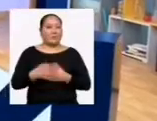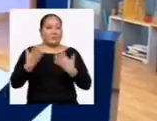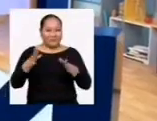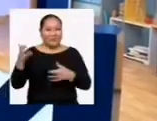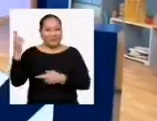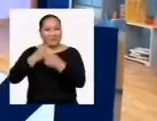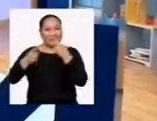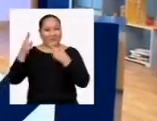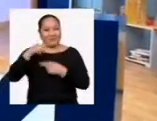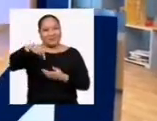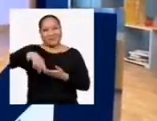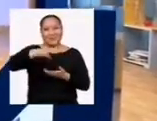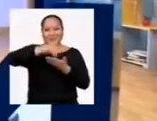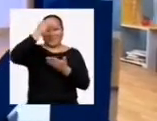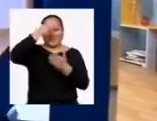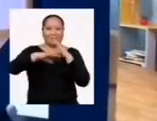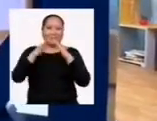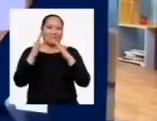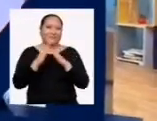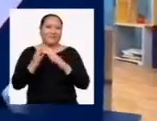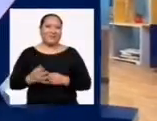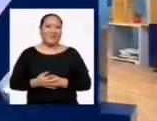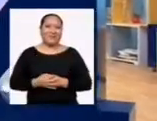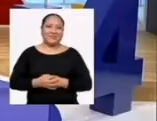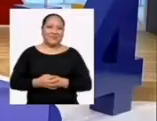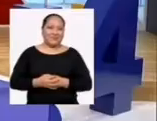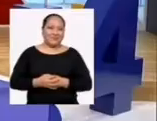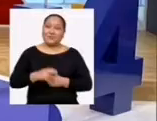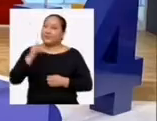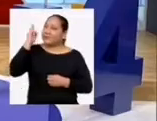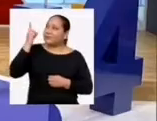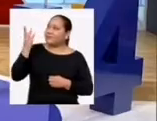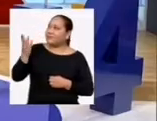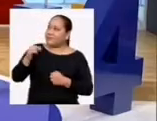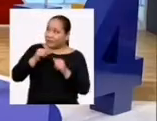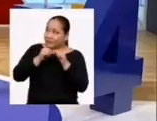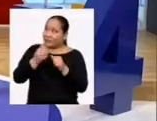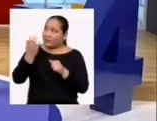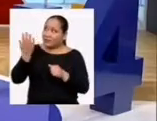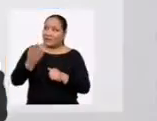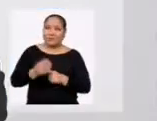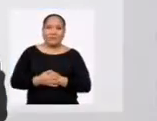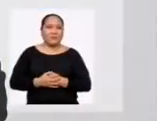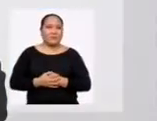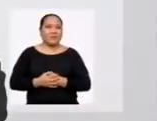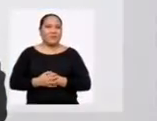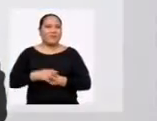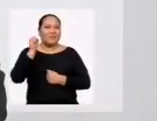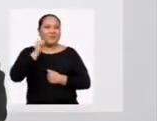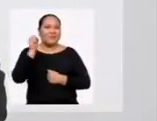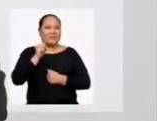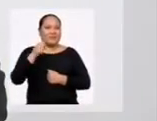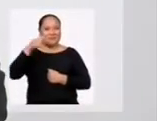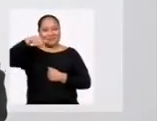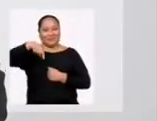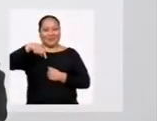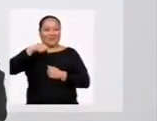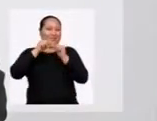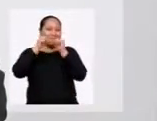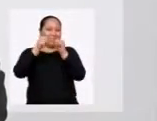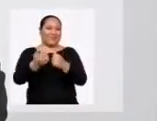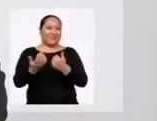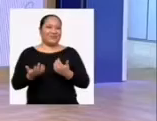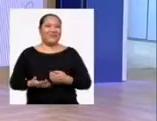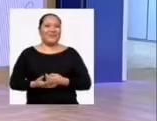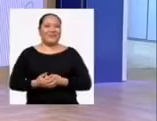Estamos de vuelta en Aprendo en Casa. Profesora, ¿sigue ahí? Sí, aquí ando,